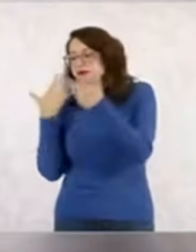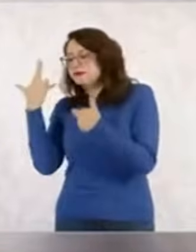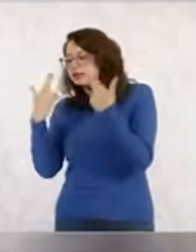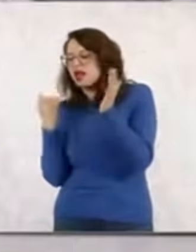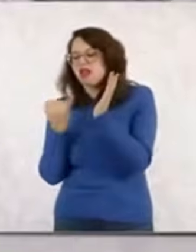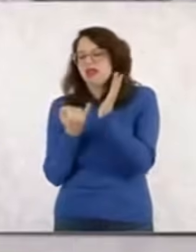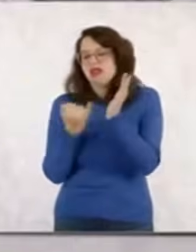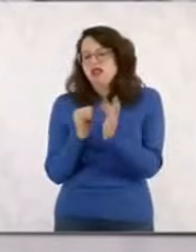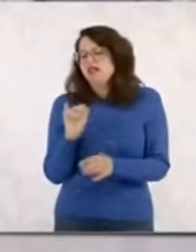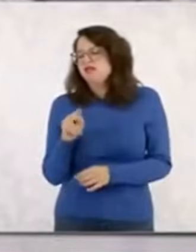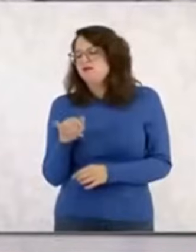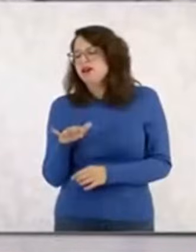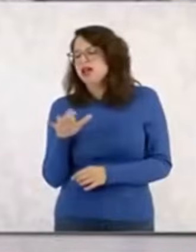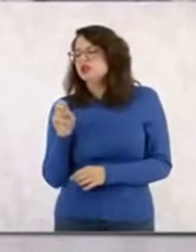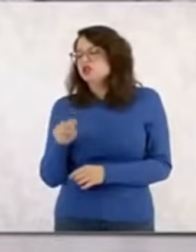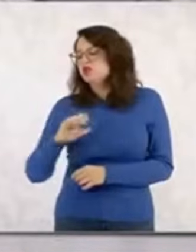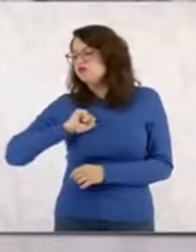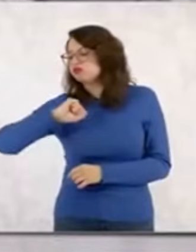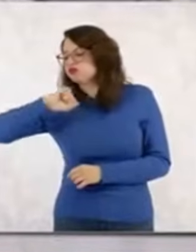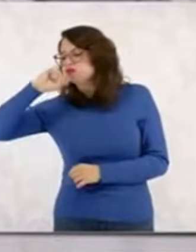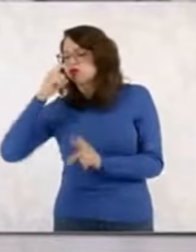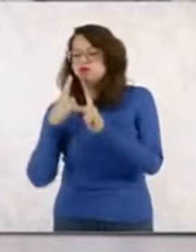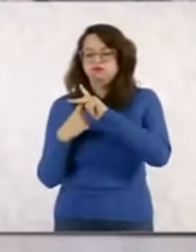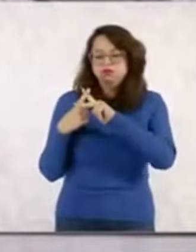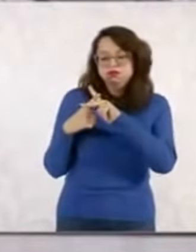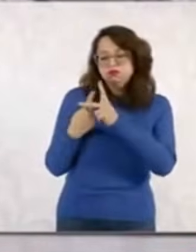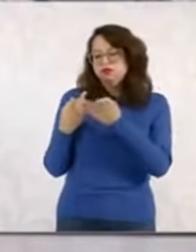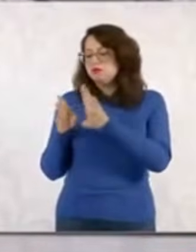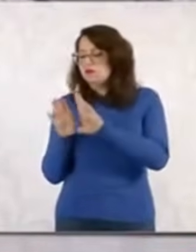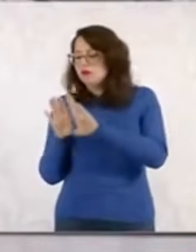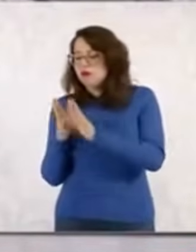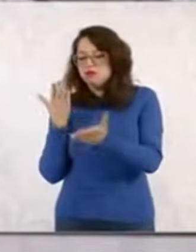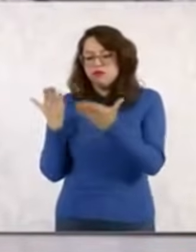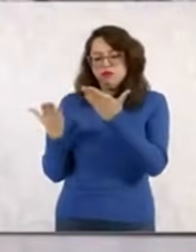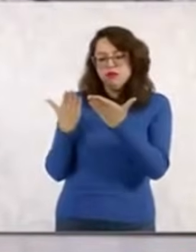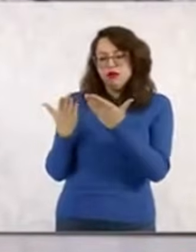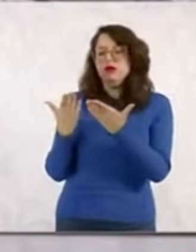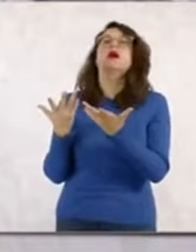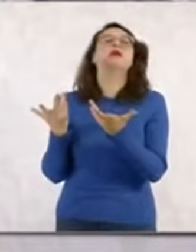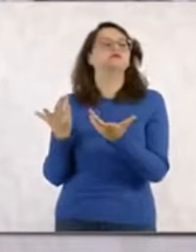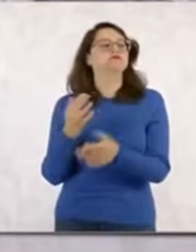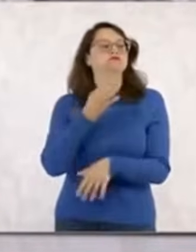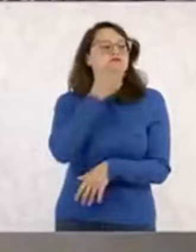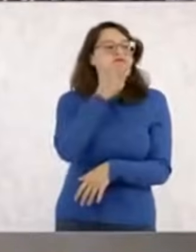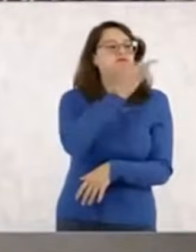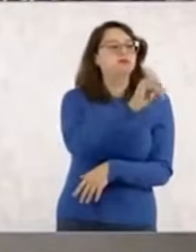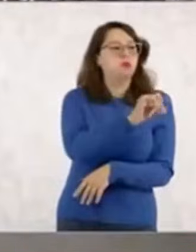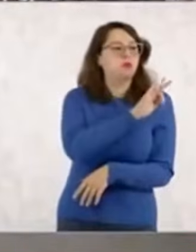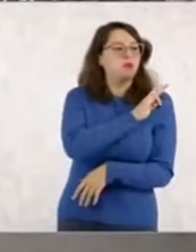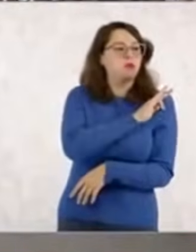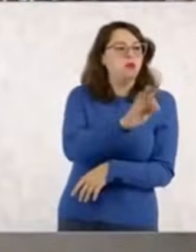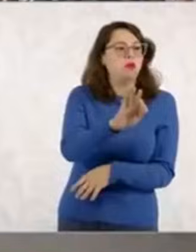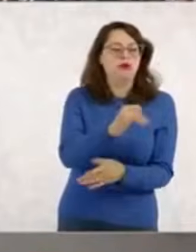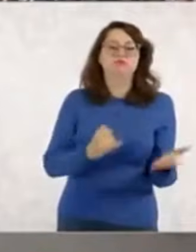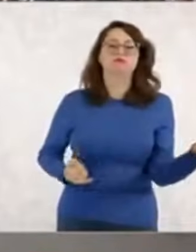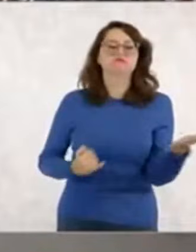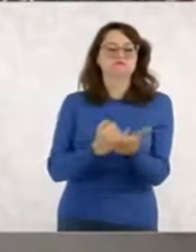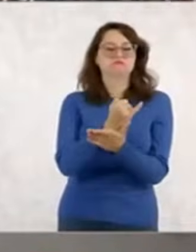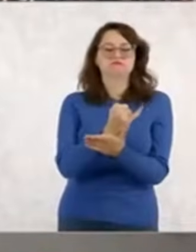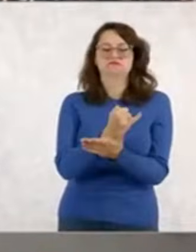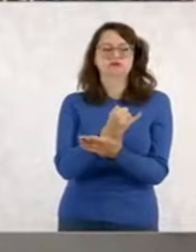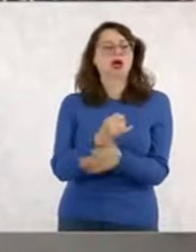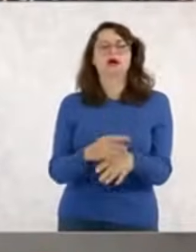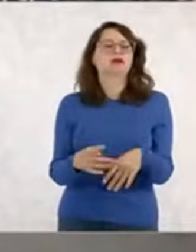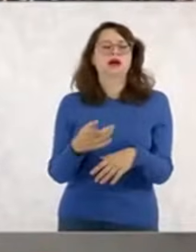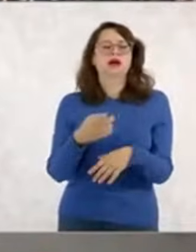inflación y el crecimiento económico, etcétera, etcétera, con un aumento al salario de esto. Y ahí se planteó que no